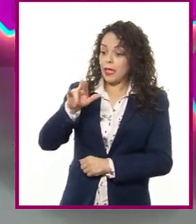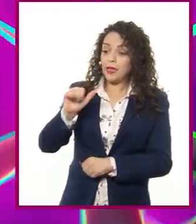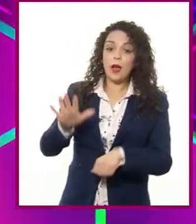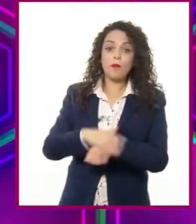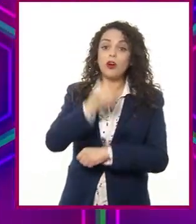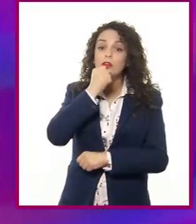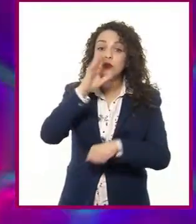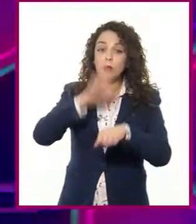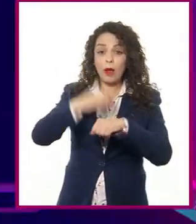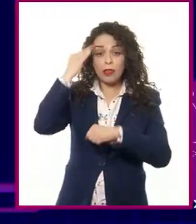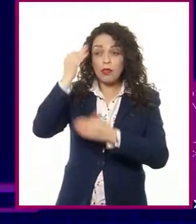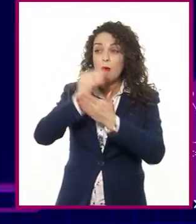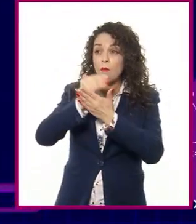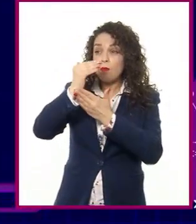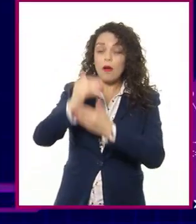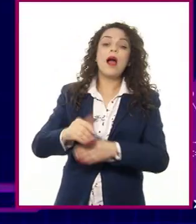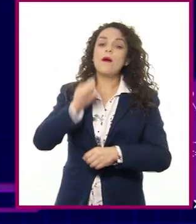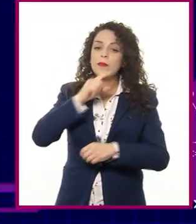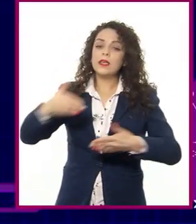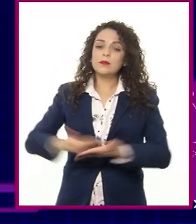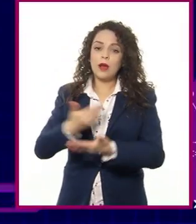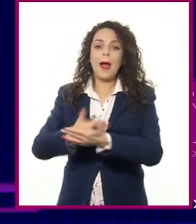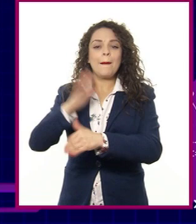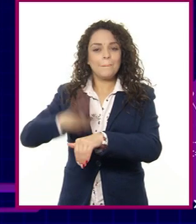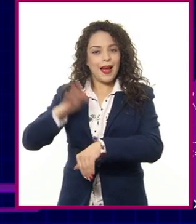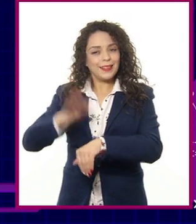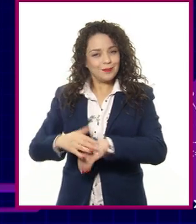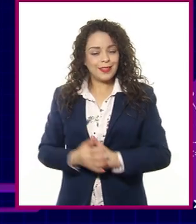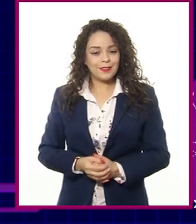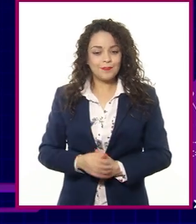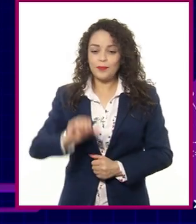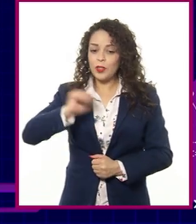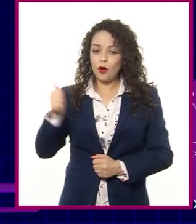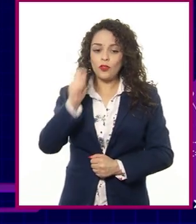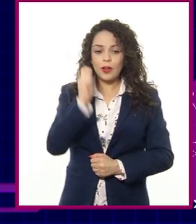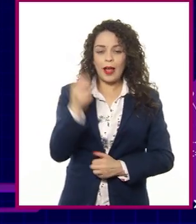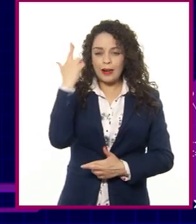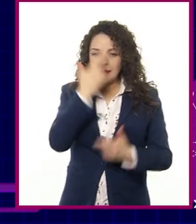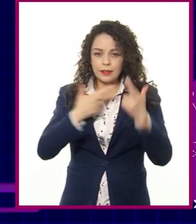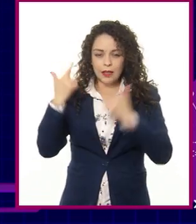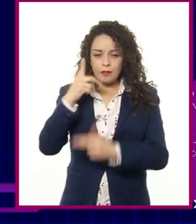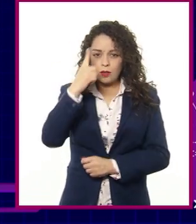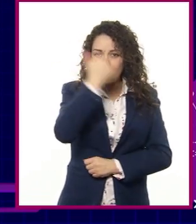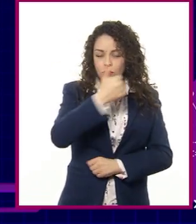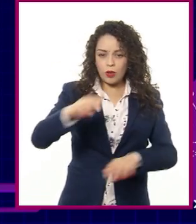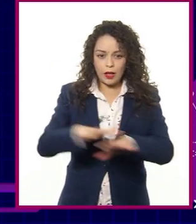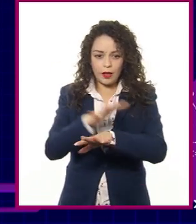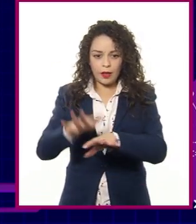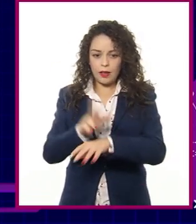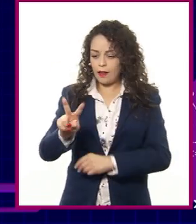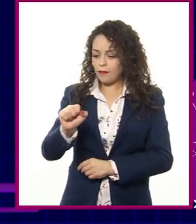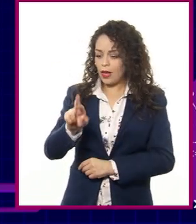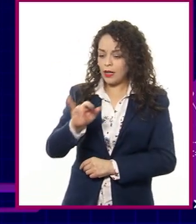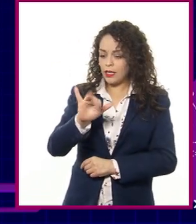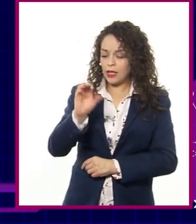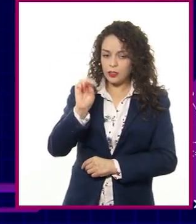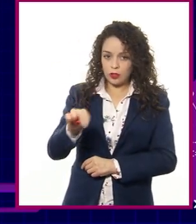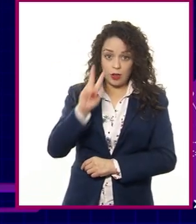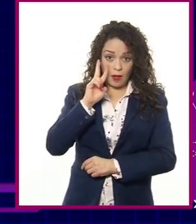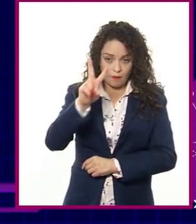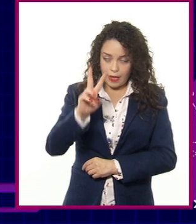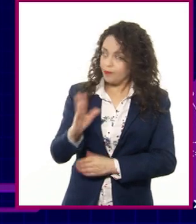segundos. Seguimos con otras situaciones para analizar sus respectivas variaciones. 1. Un tinaco